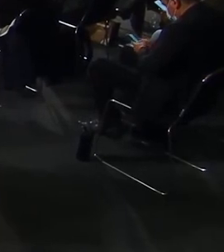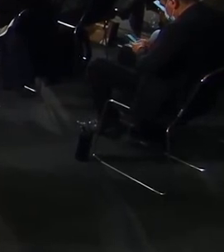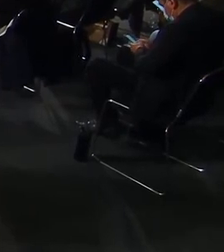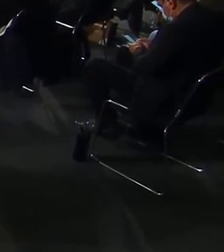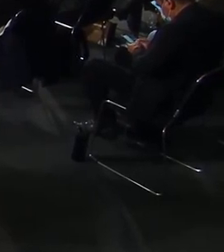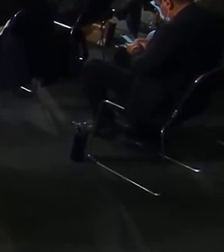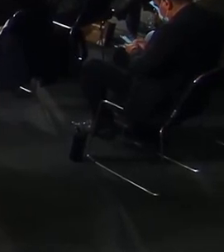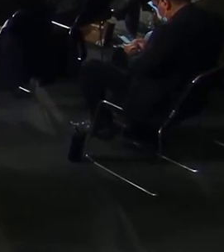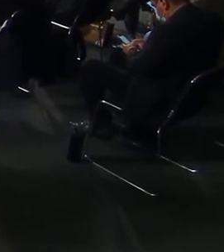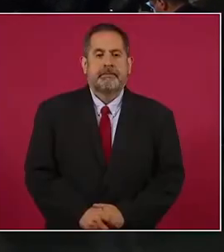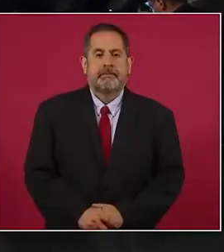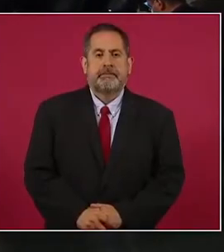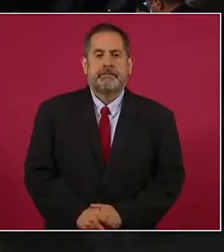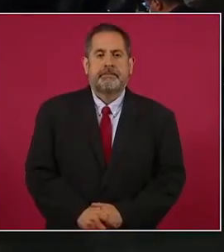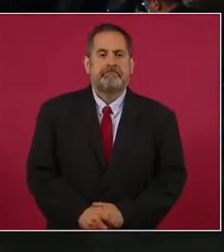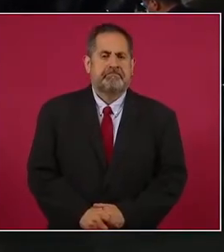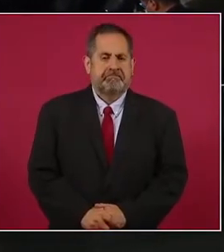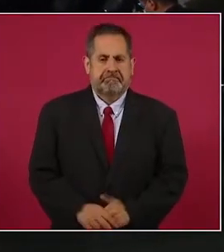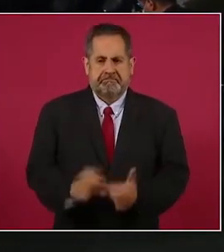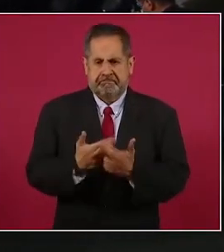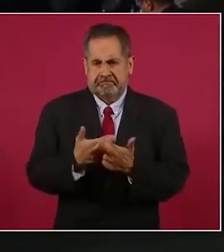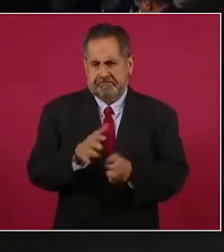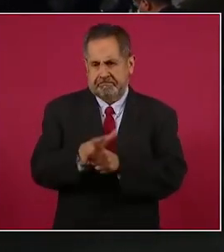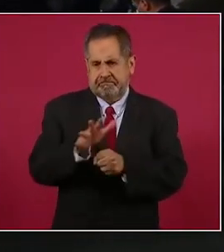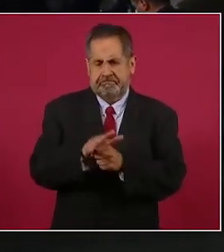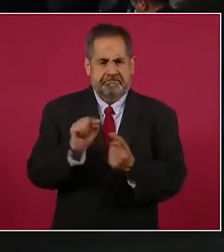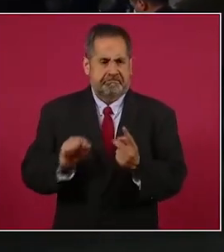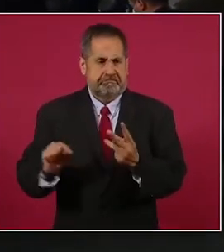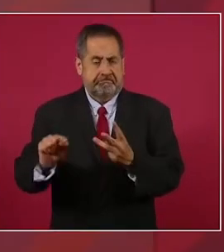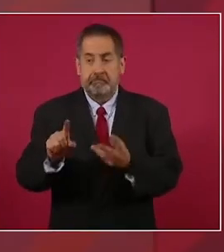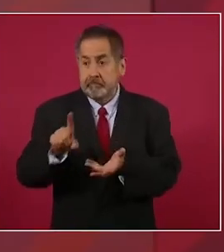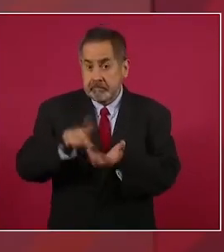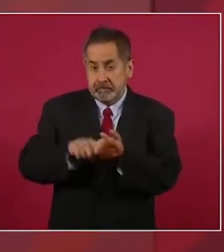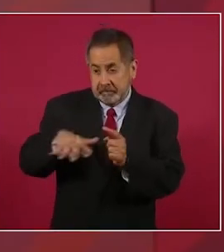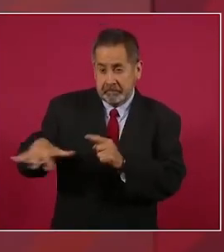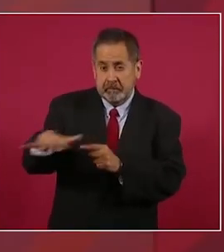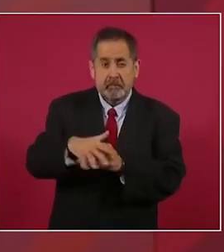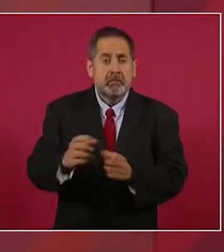la riqueza. Viven del turismo